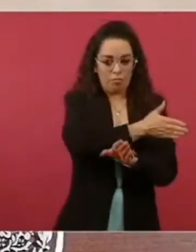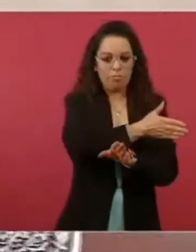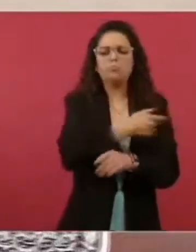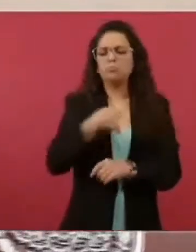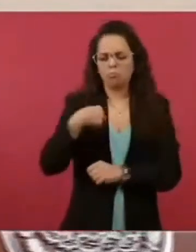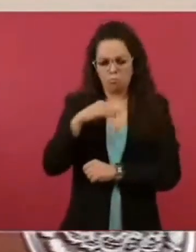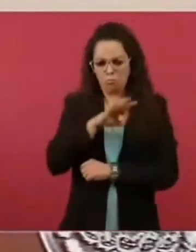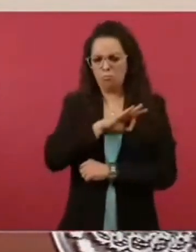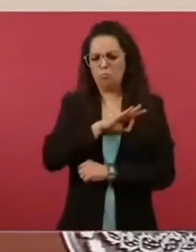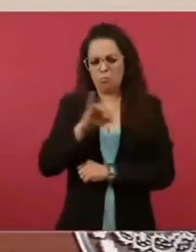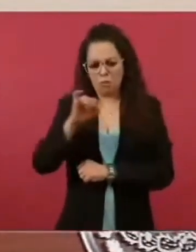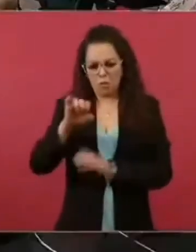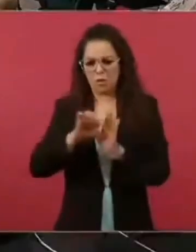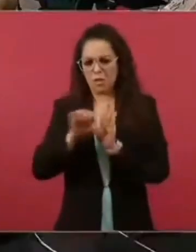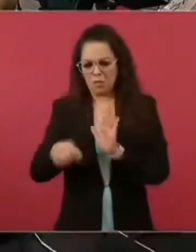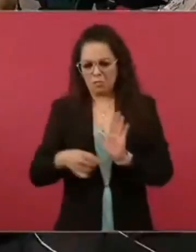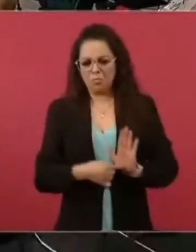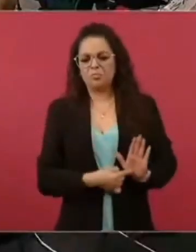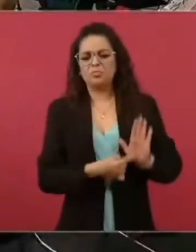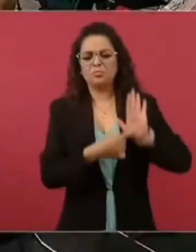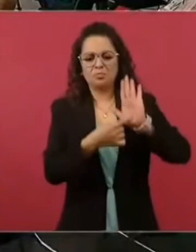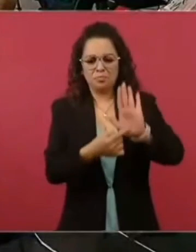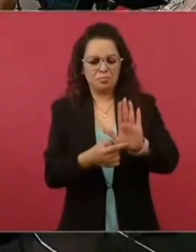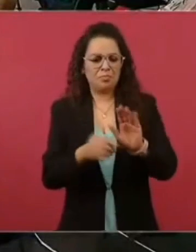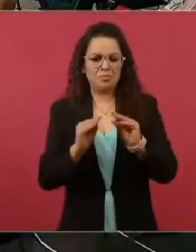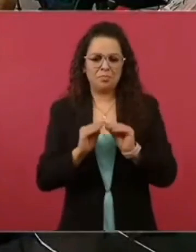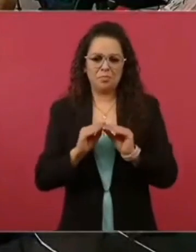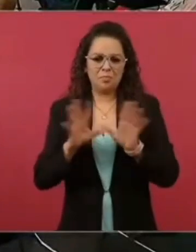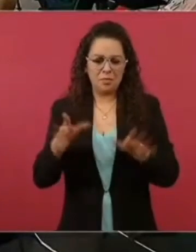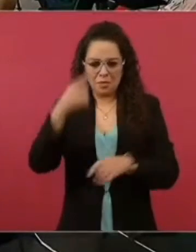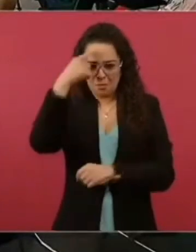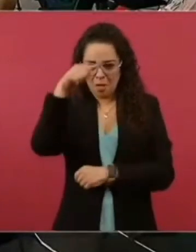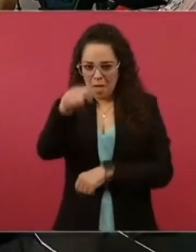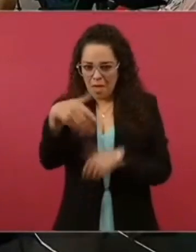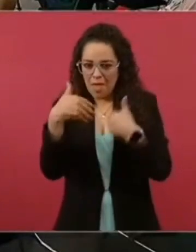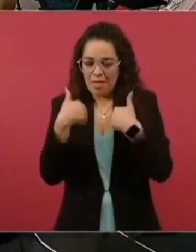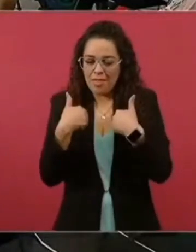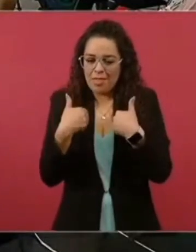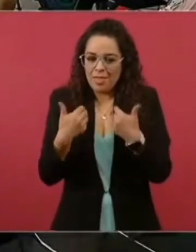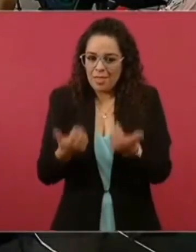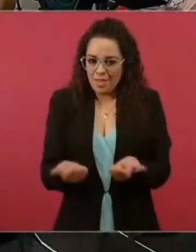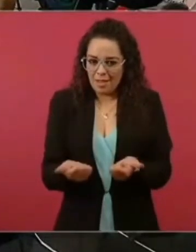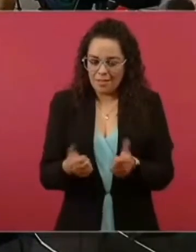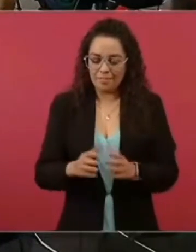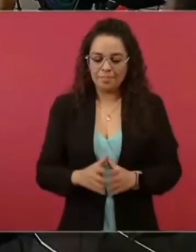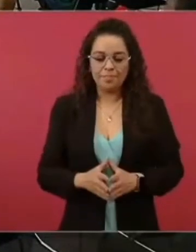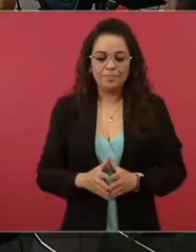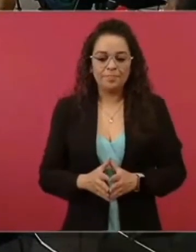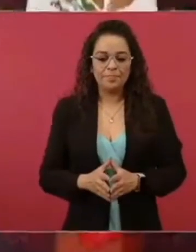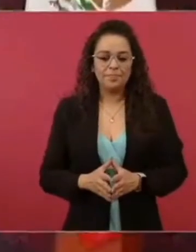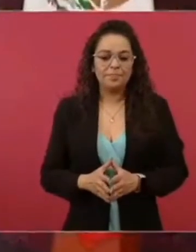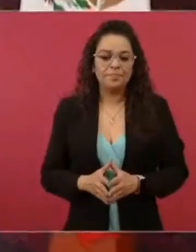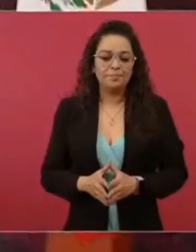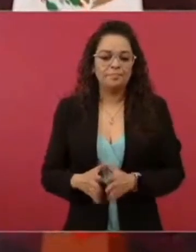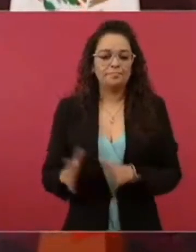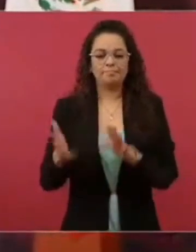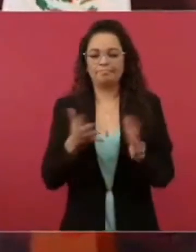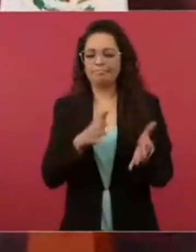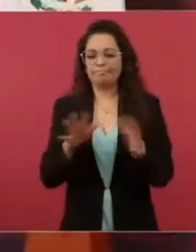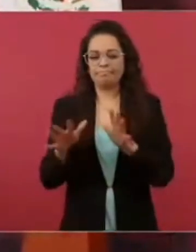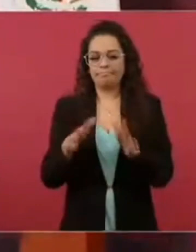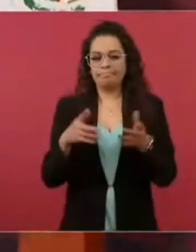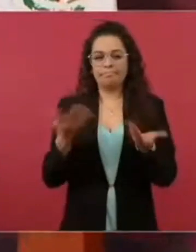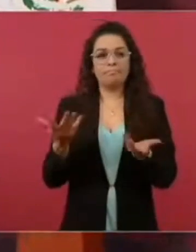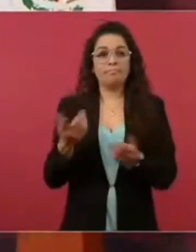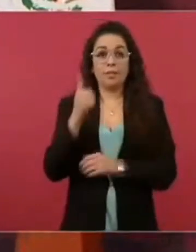poner así como más claro. Un salario mínimo en